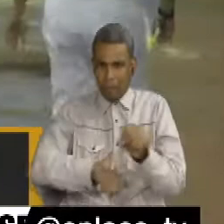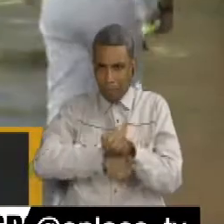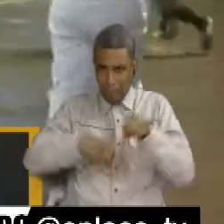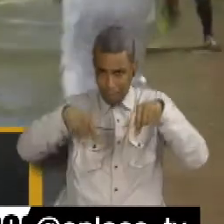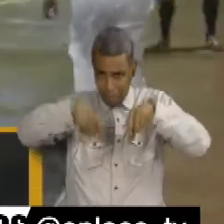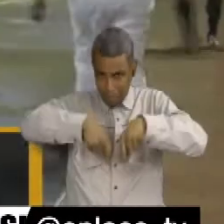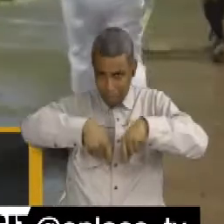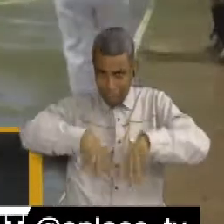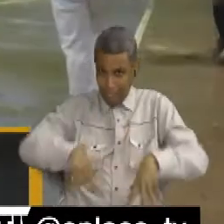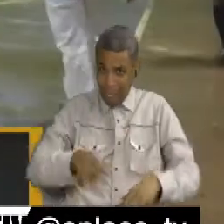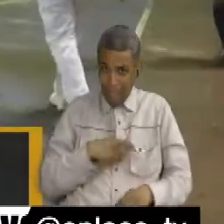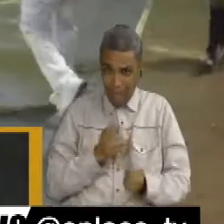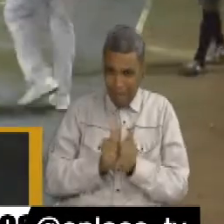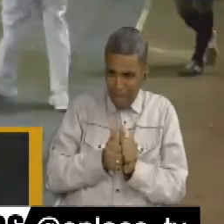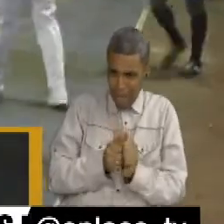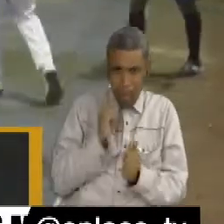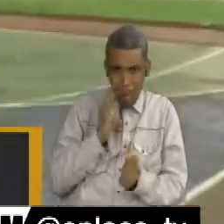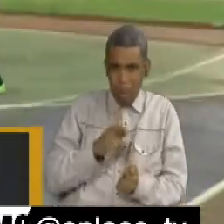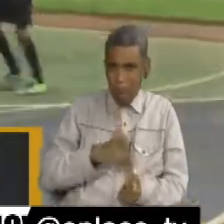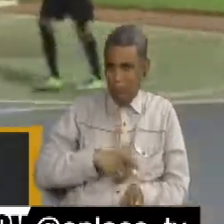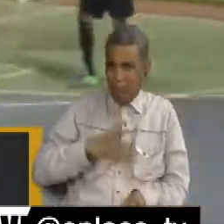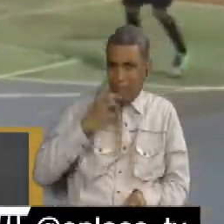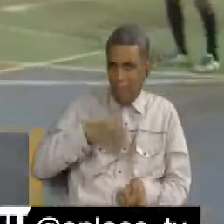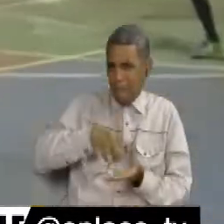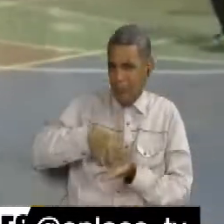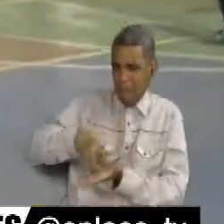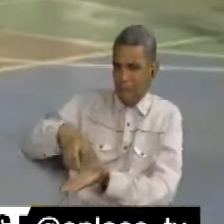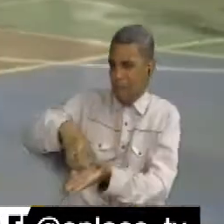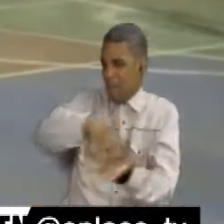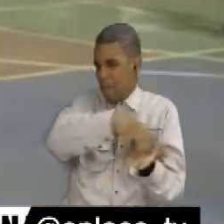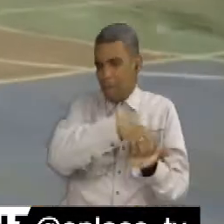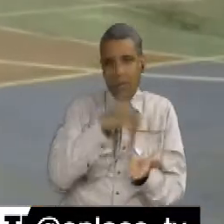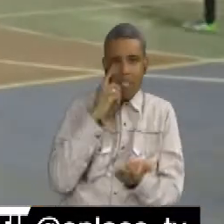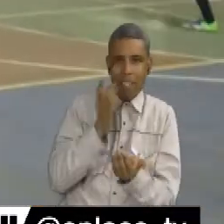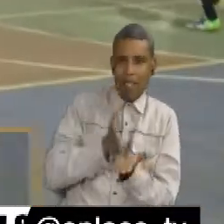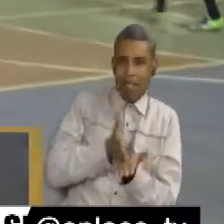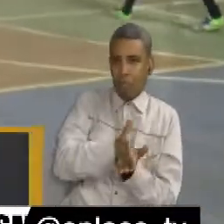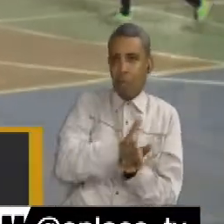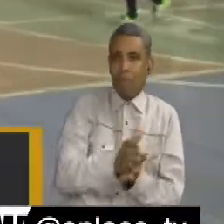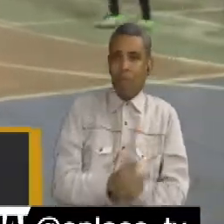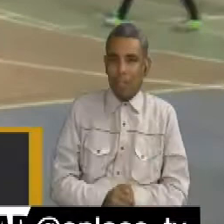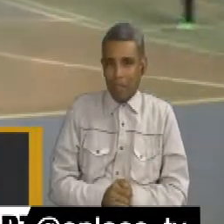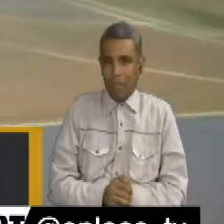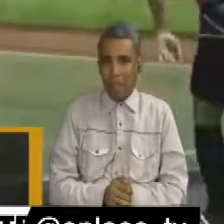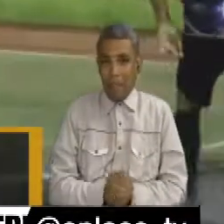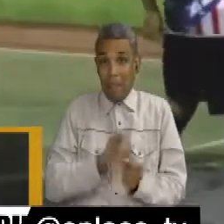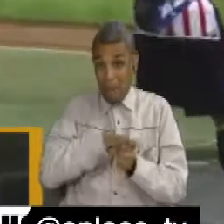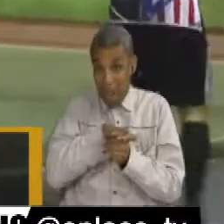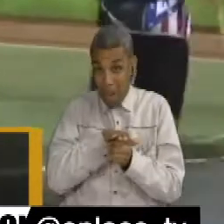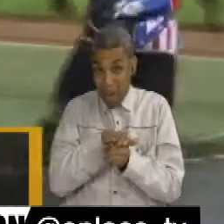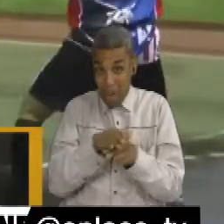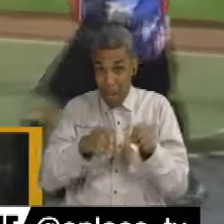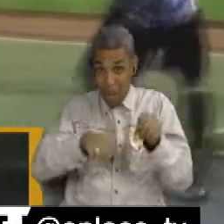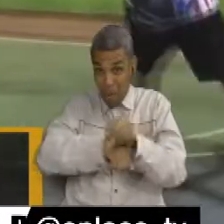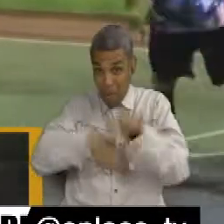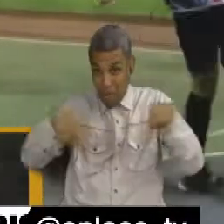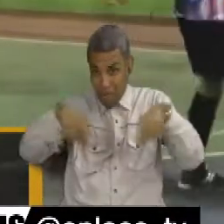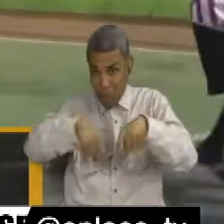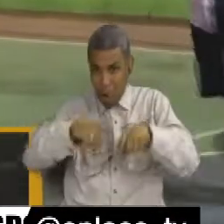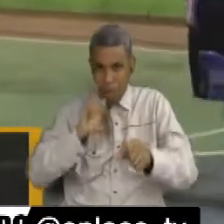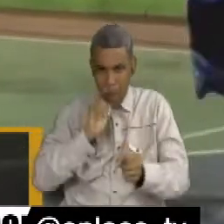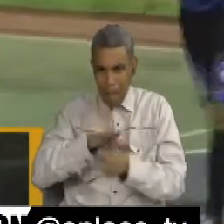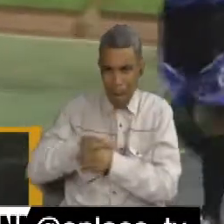no paran en la ciudad. Es así que va llegando a su recta final el campeonato descentralizado de microfútbol que se juega en el Puerto